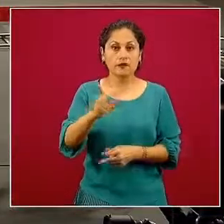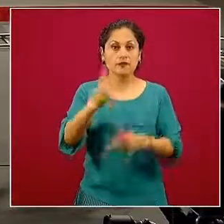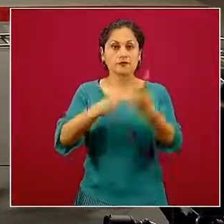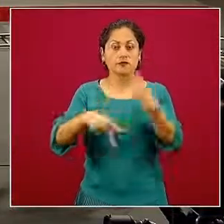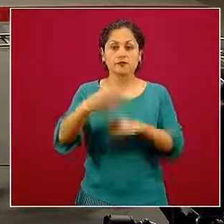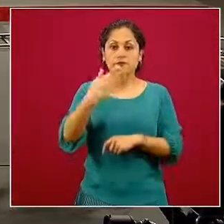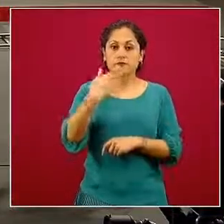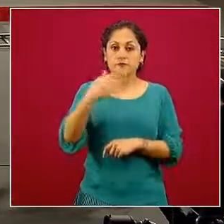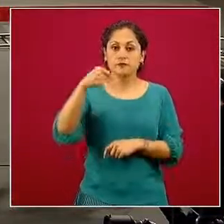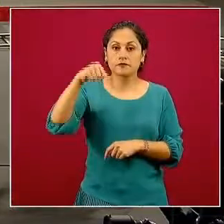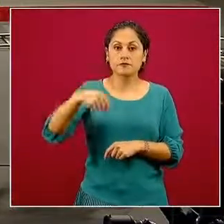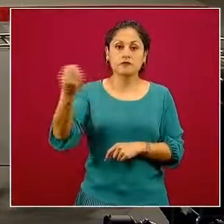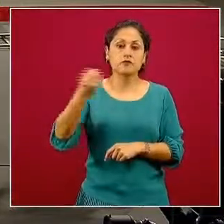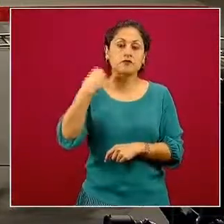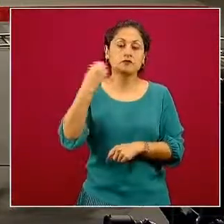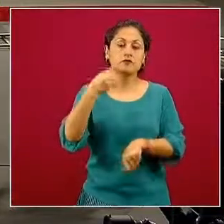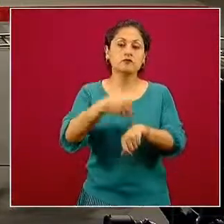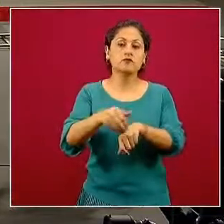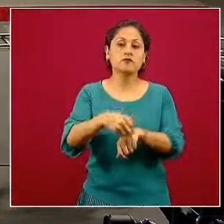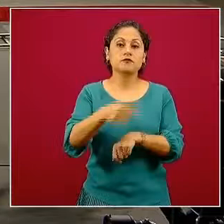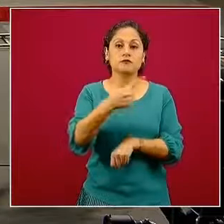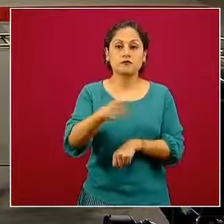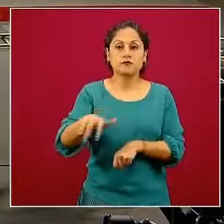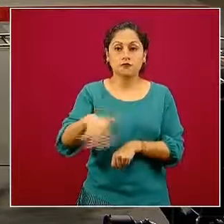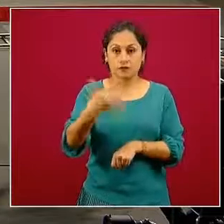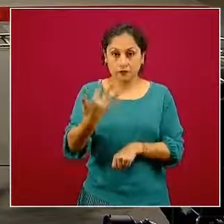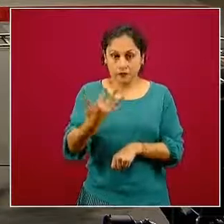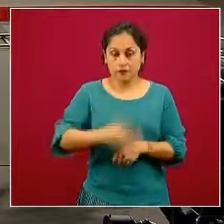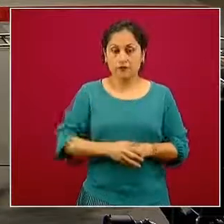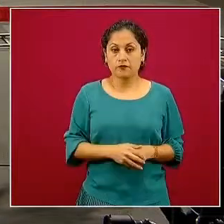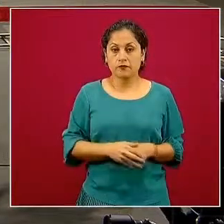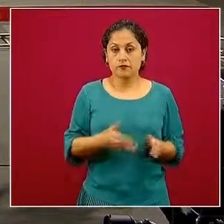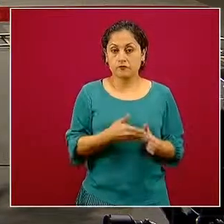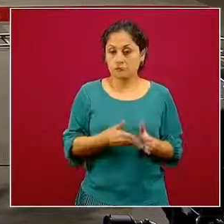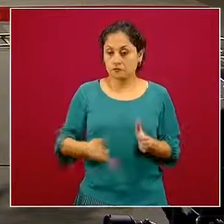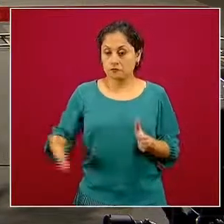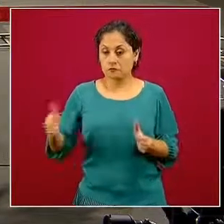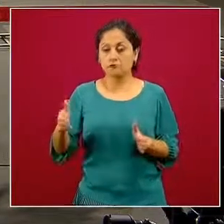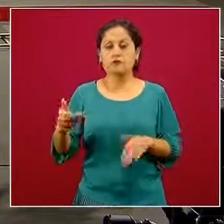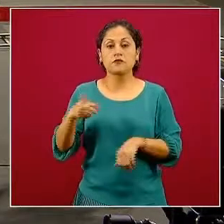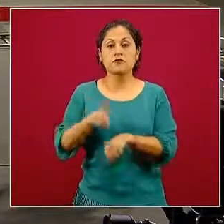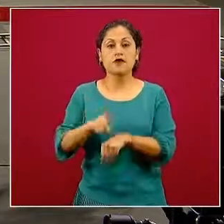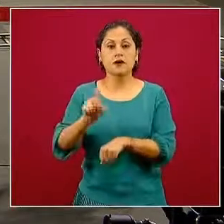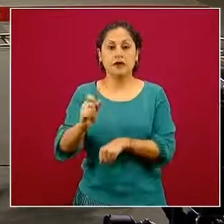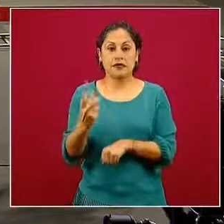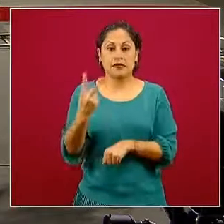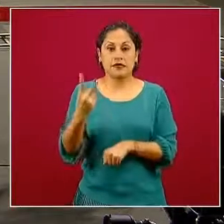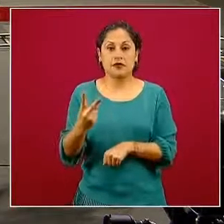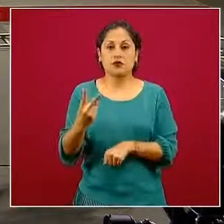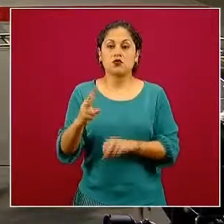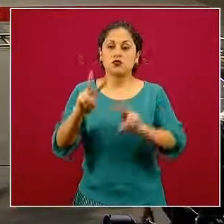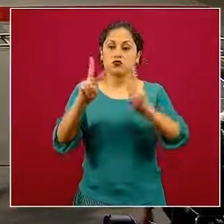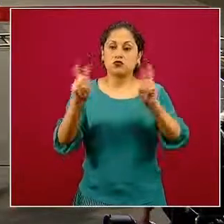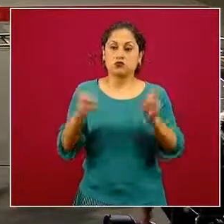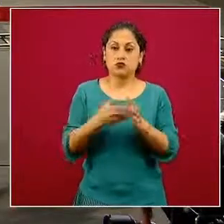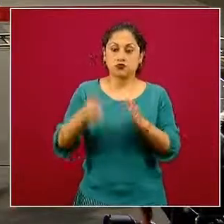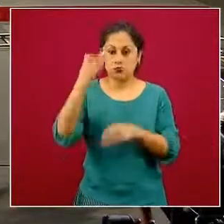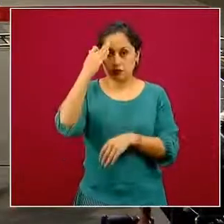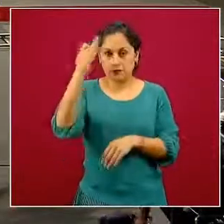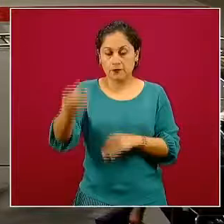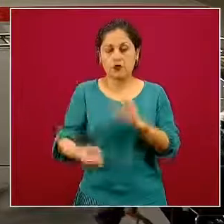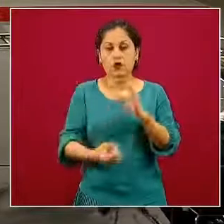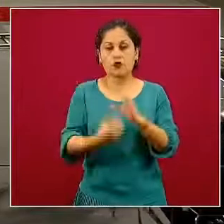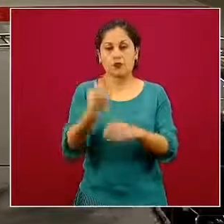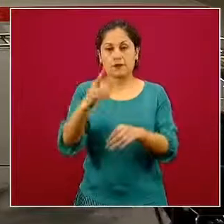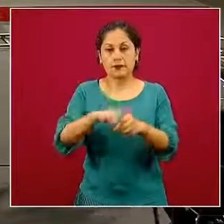número 115, ya en el día número 22 de la nueva normalidad. Por lo mismo es